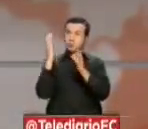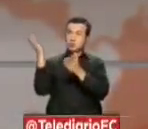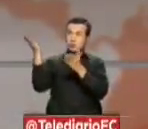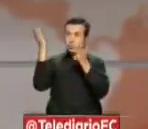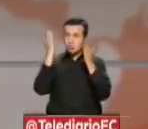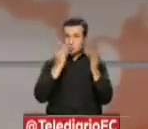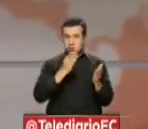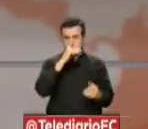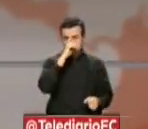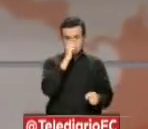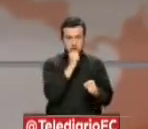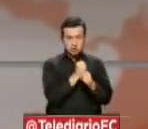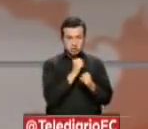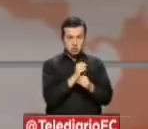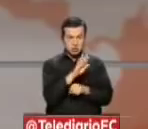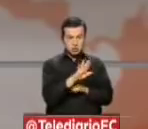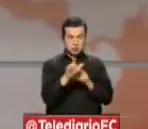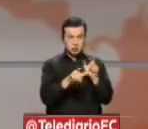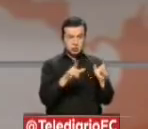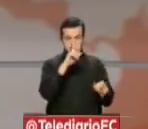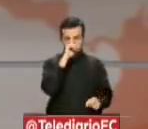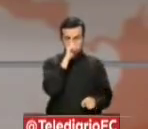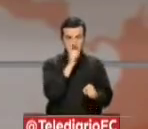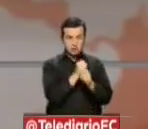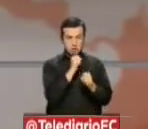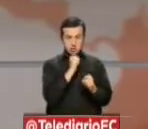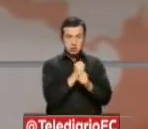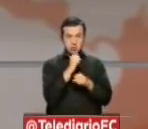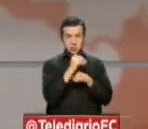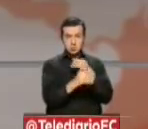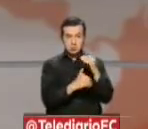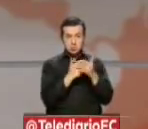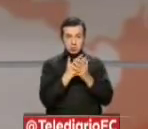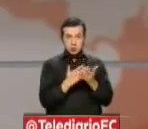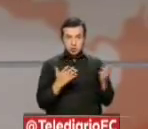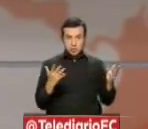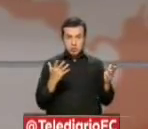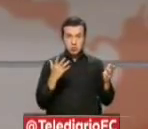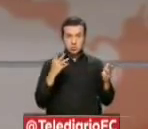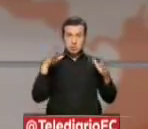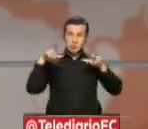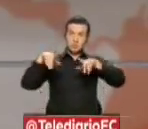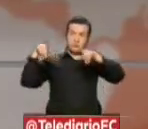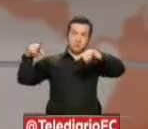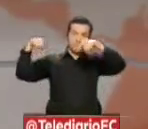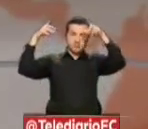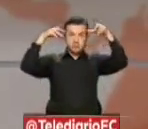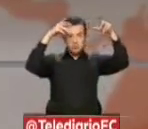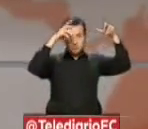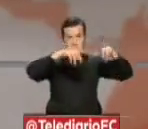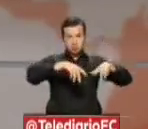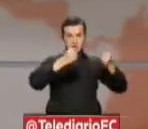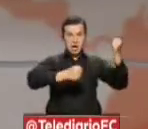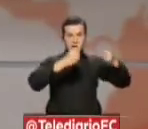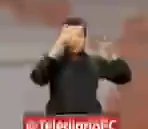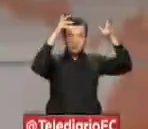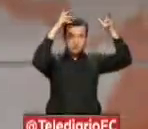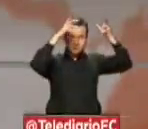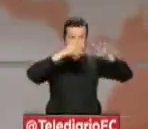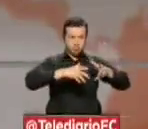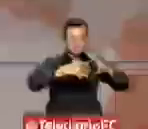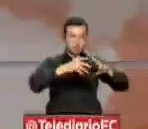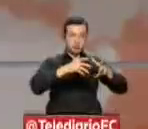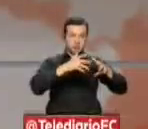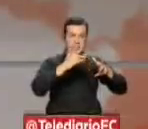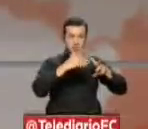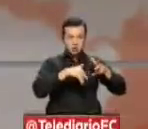dándoles trabajo a personas que hacen el proceso de empatar el chasis en la parte mecánica del bus